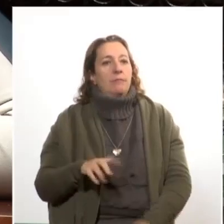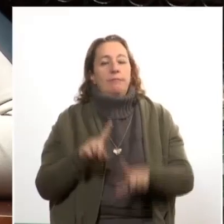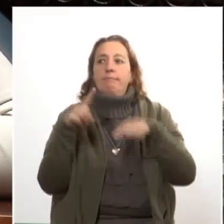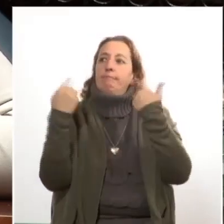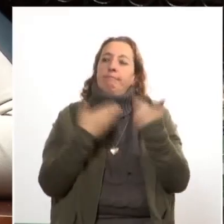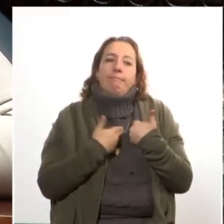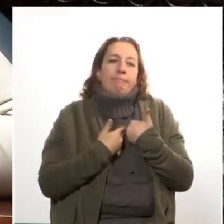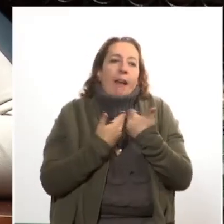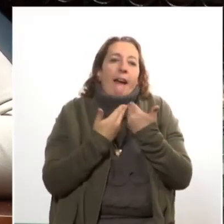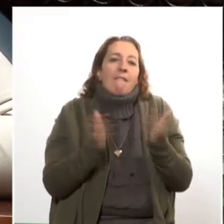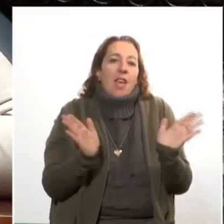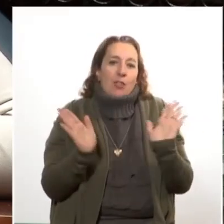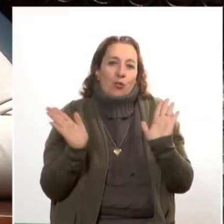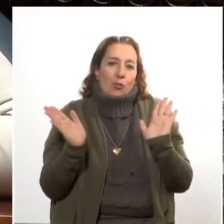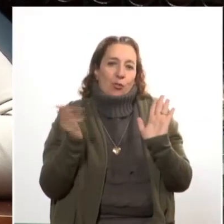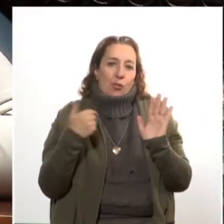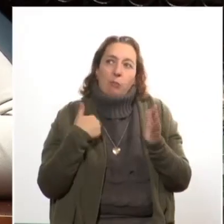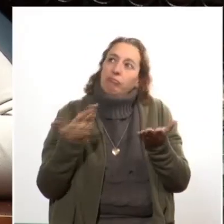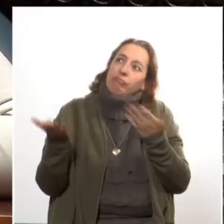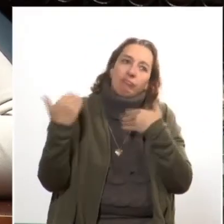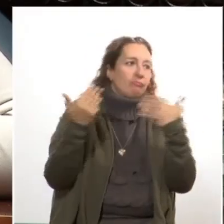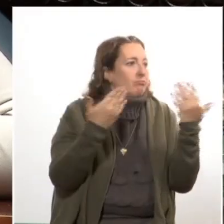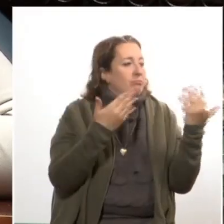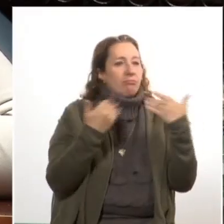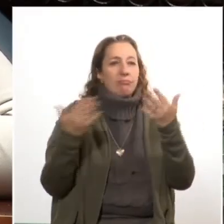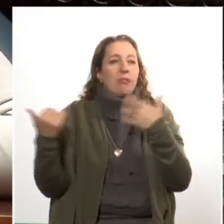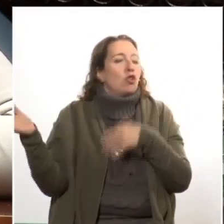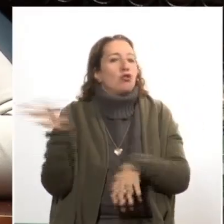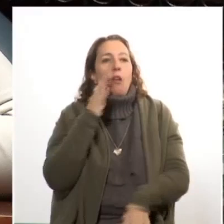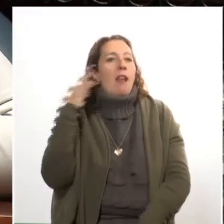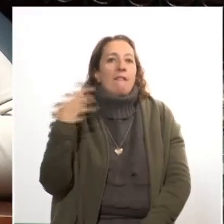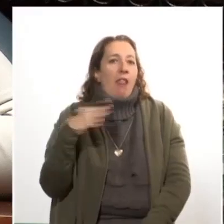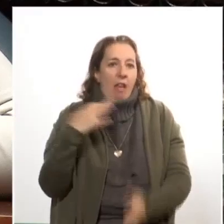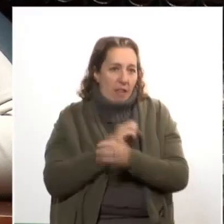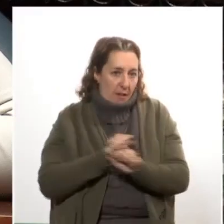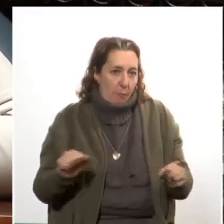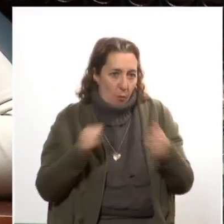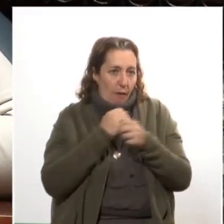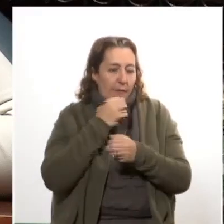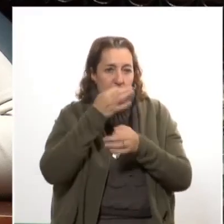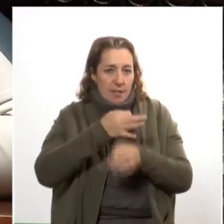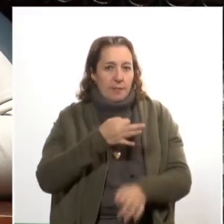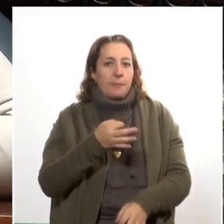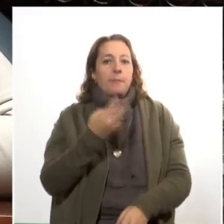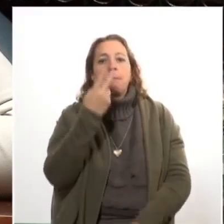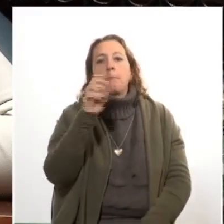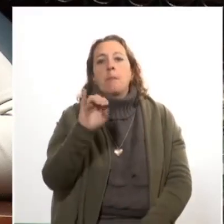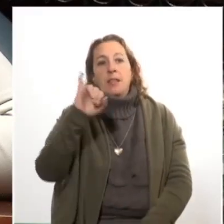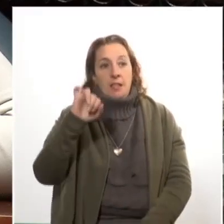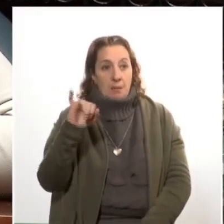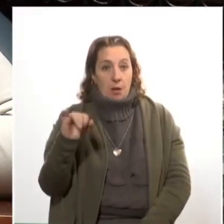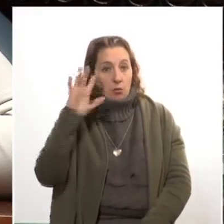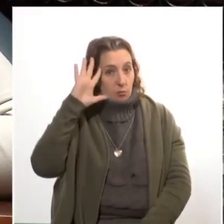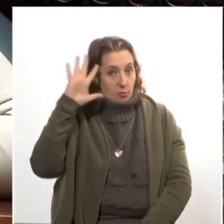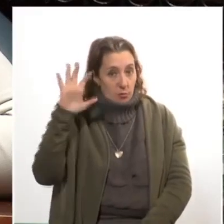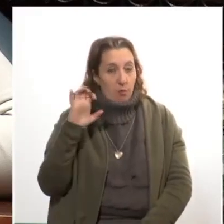abierto para recibir todas las verdades que se puedan transmitir, manifestó. El 20 de mayo, en el que se recuerda a los